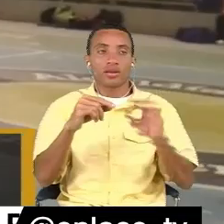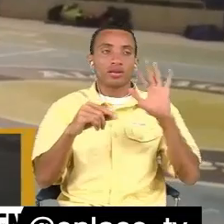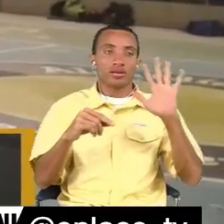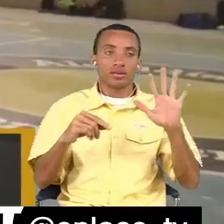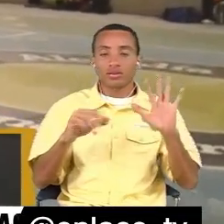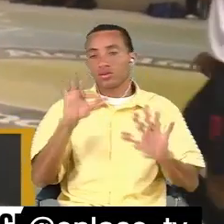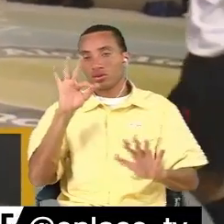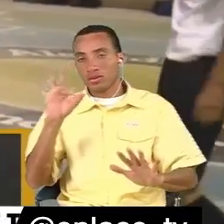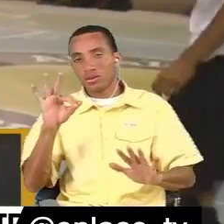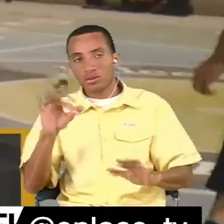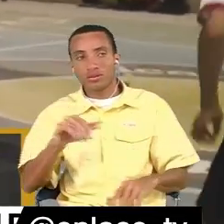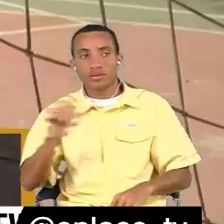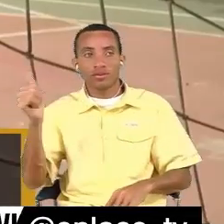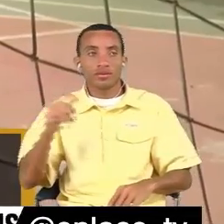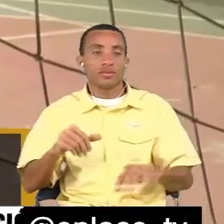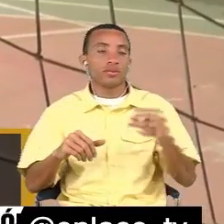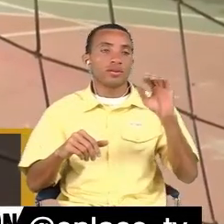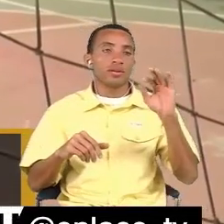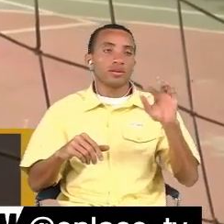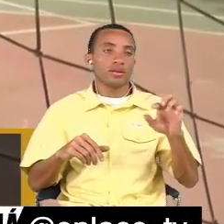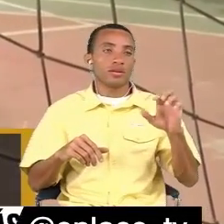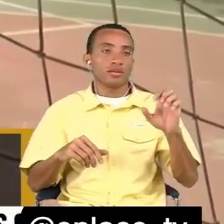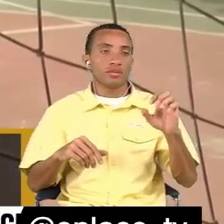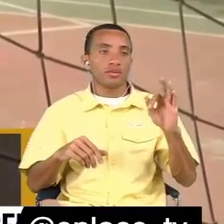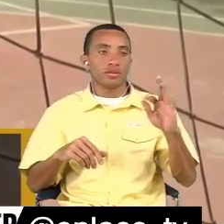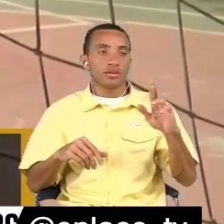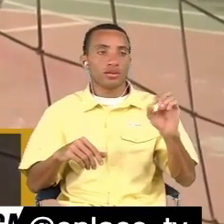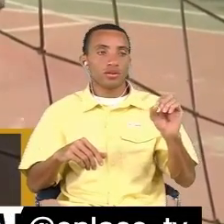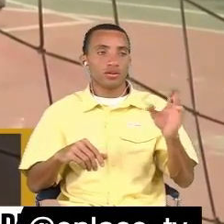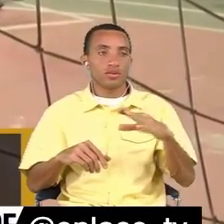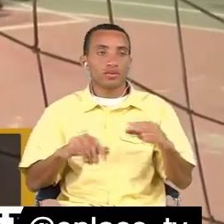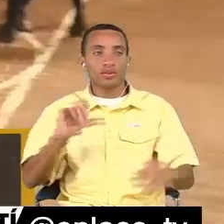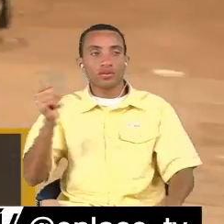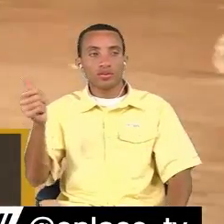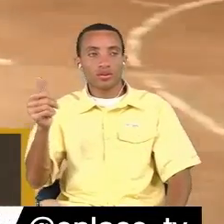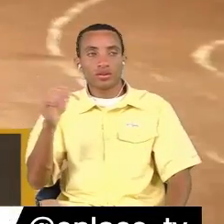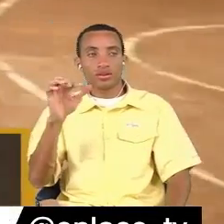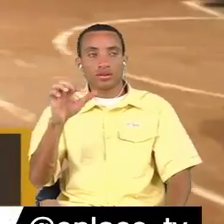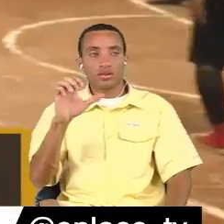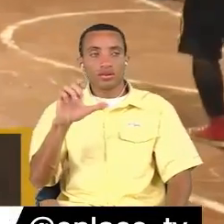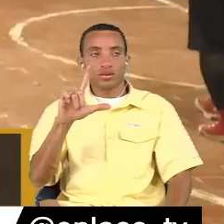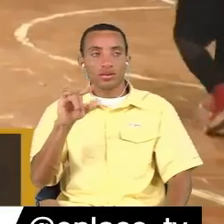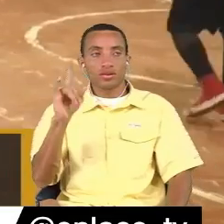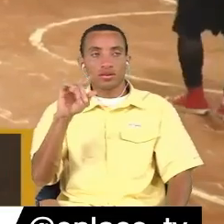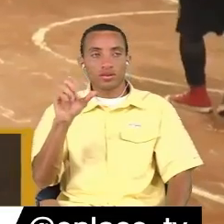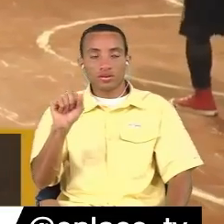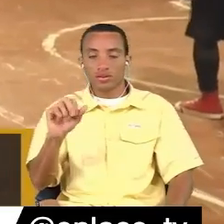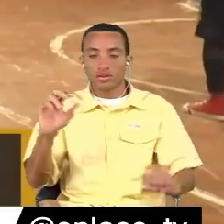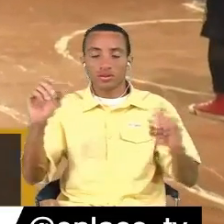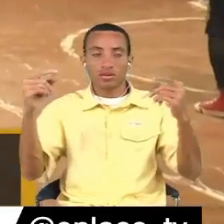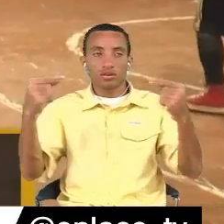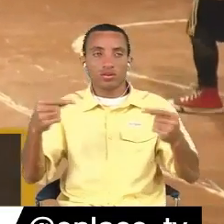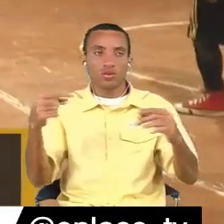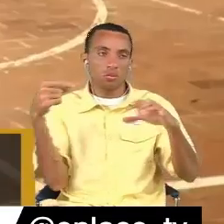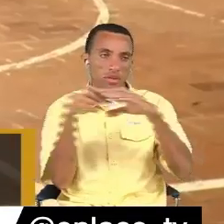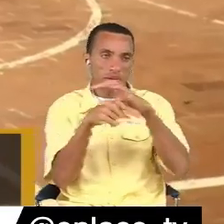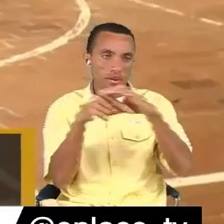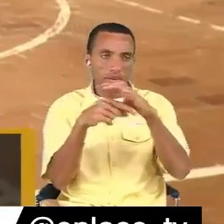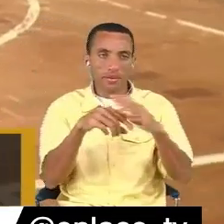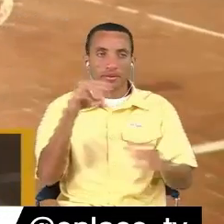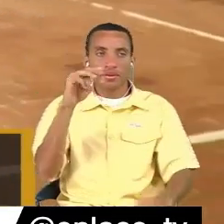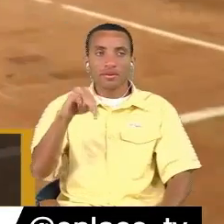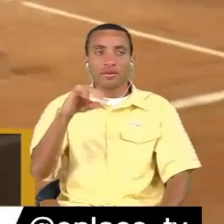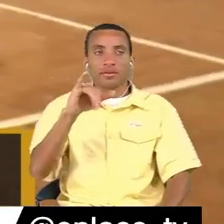Works, 10-2 lo hizo contra Santa Ana, destacando además la goleada que sufrió el 22 de marzo por cuenta de